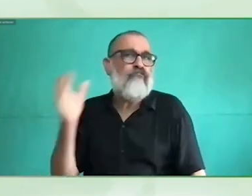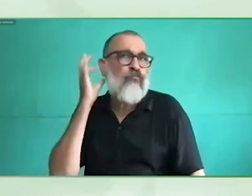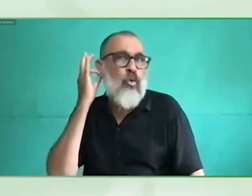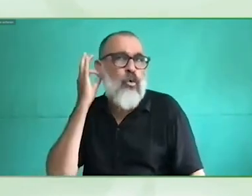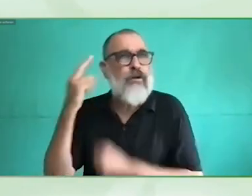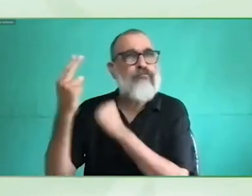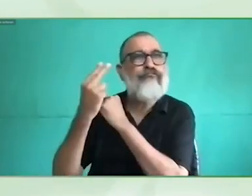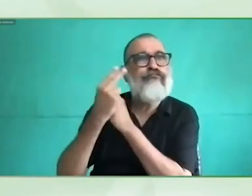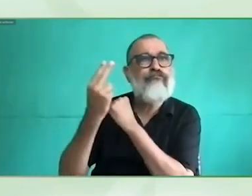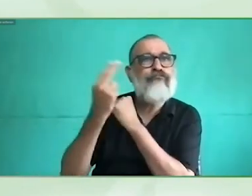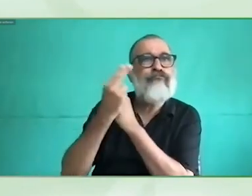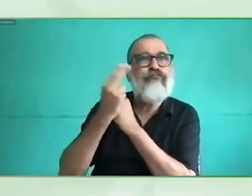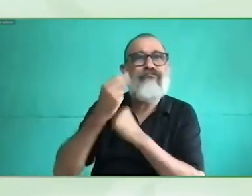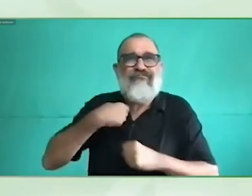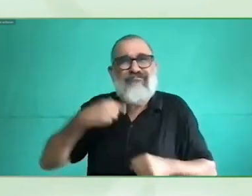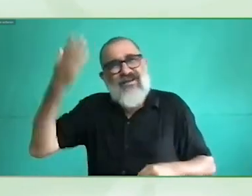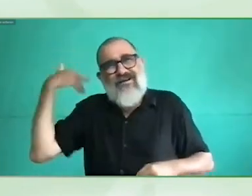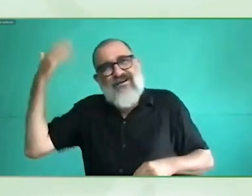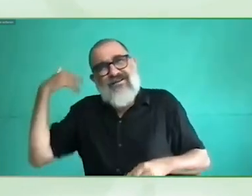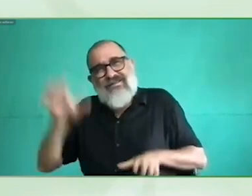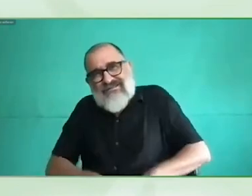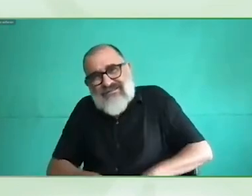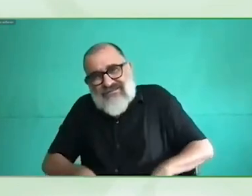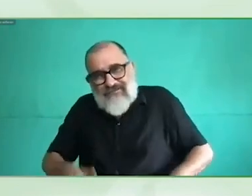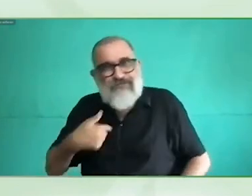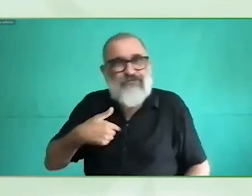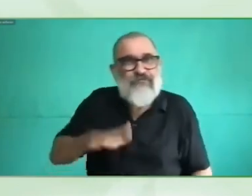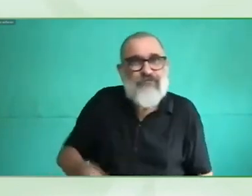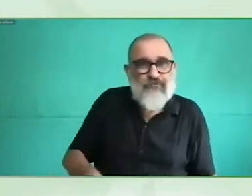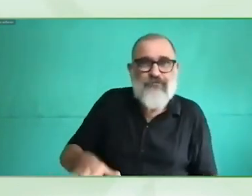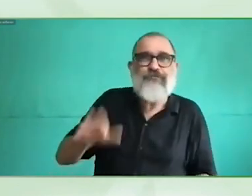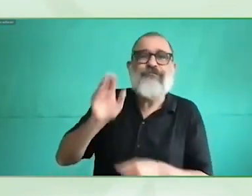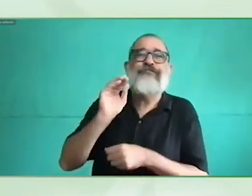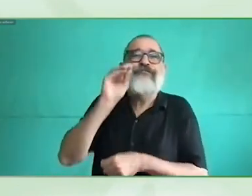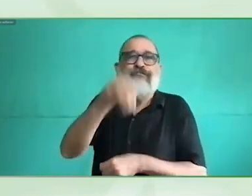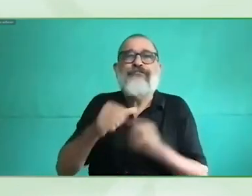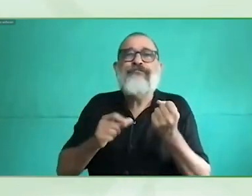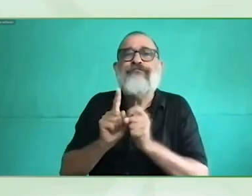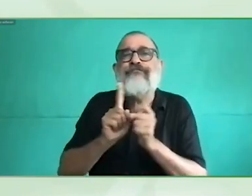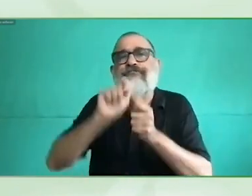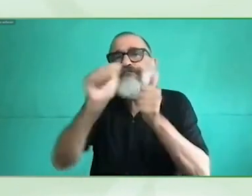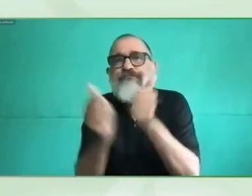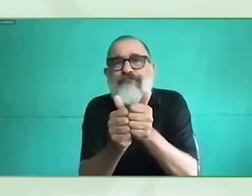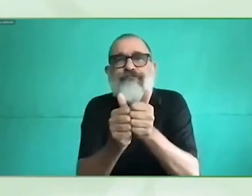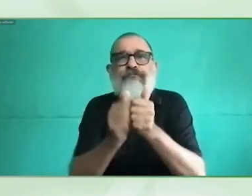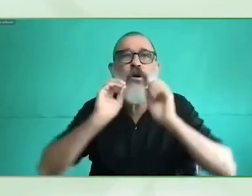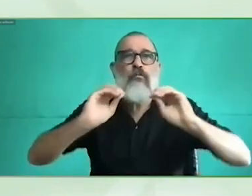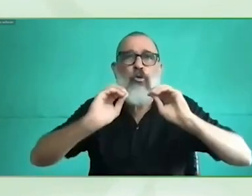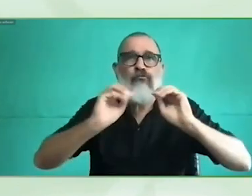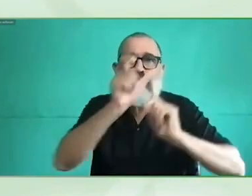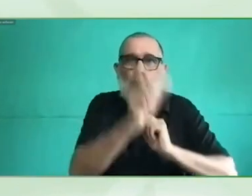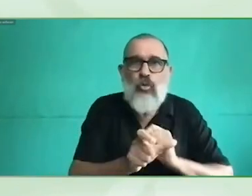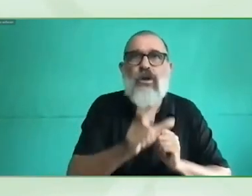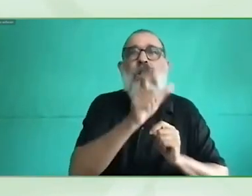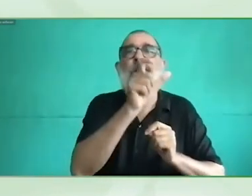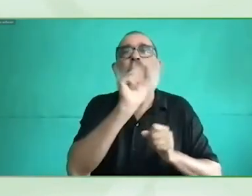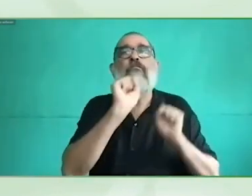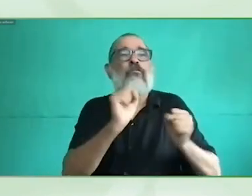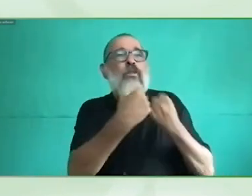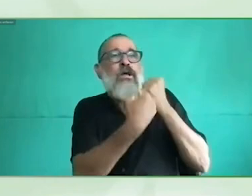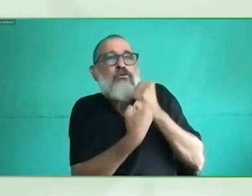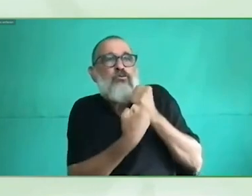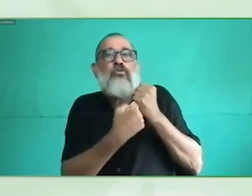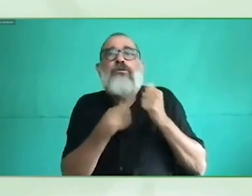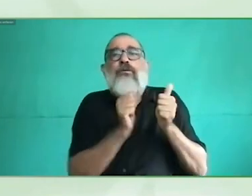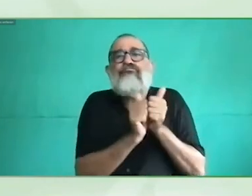Entonces como les digo si mis papás no hubiesen tenido esos recursos quizá yo no podía incluirme en